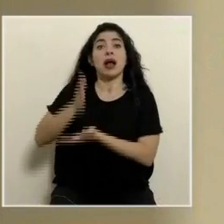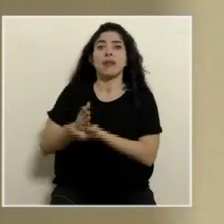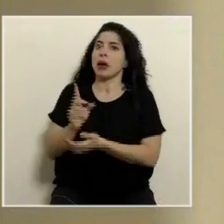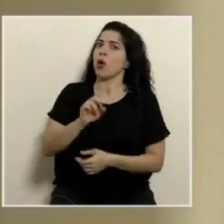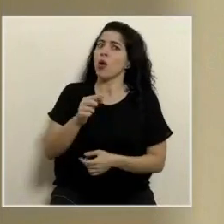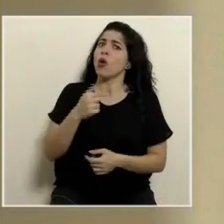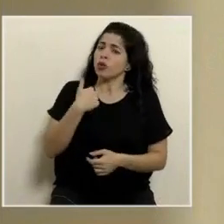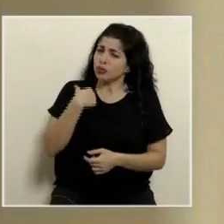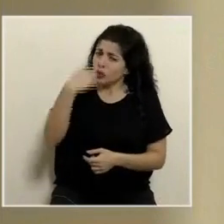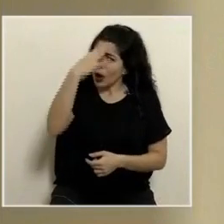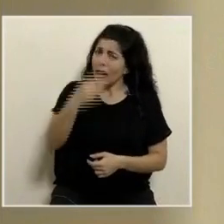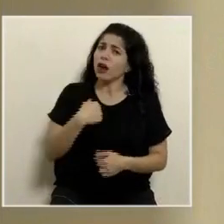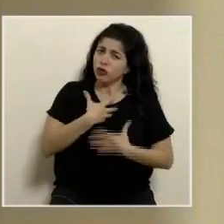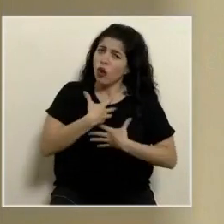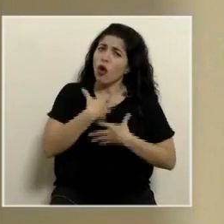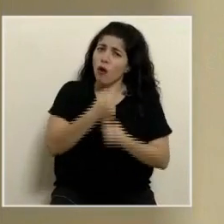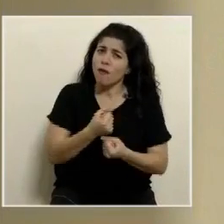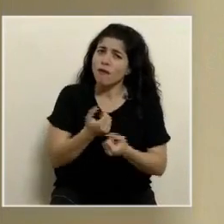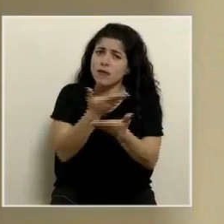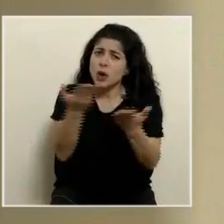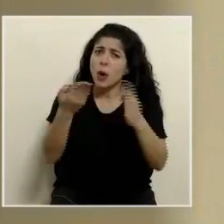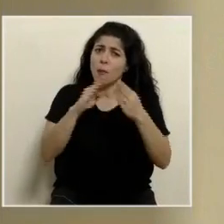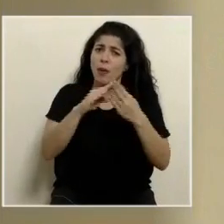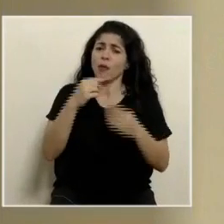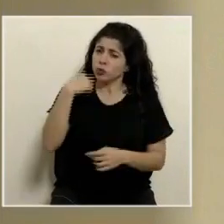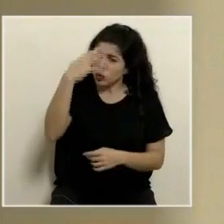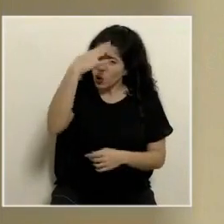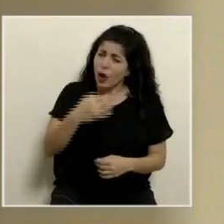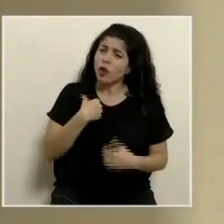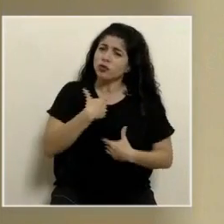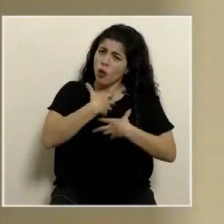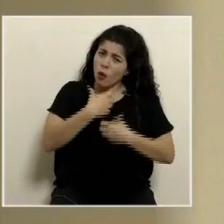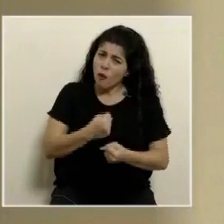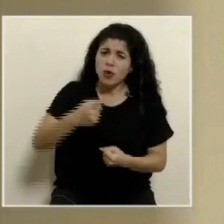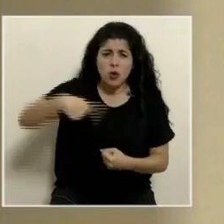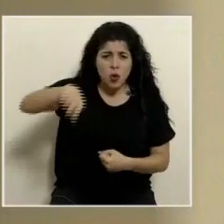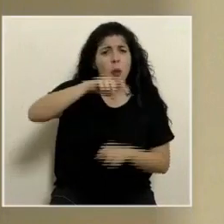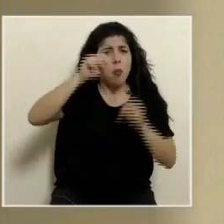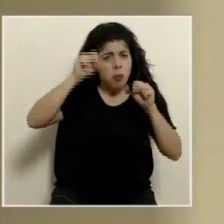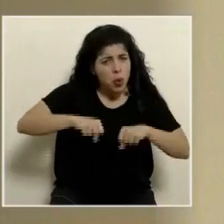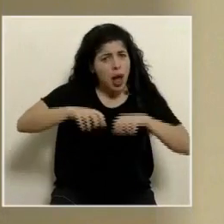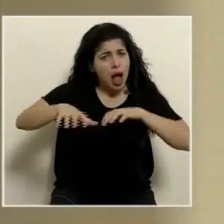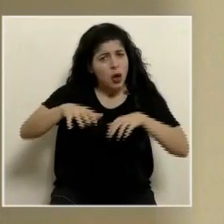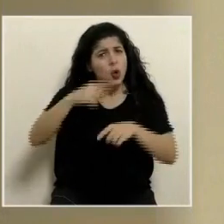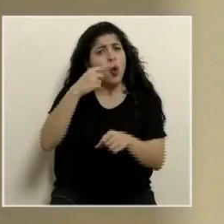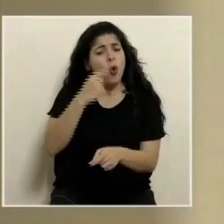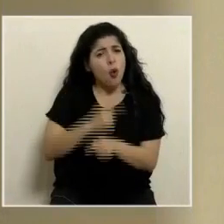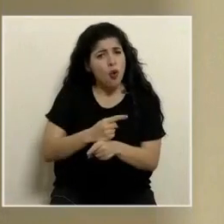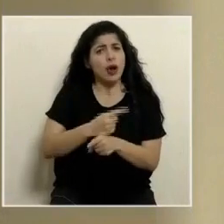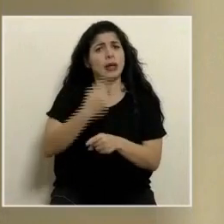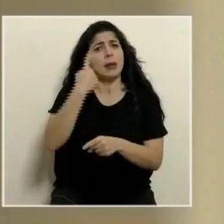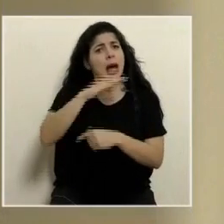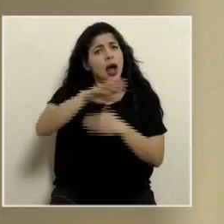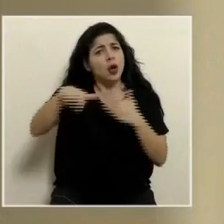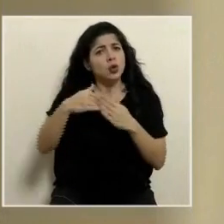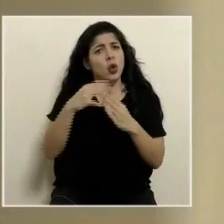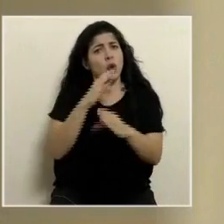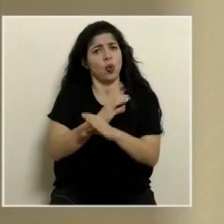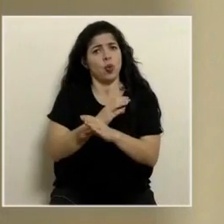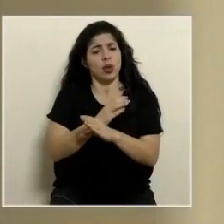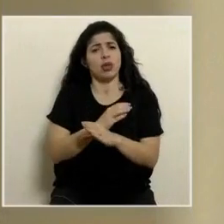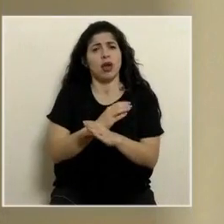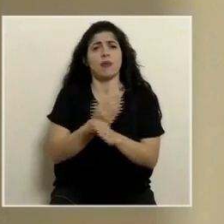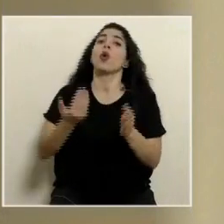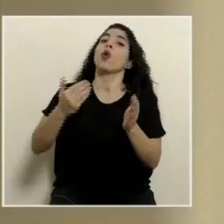y confío en este pueblo, y creo y confío en que podemos hacer lo correcto para cuidarnos. Una vez